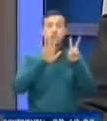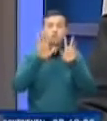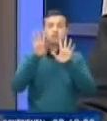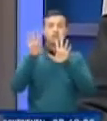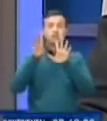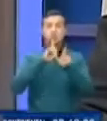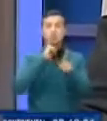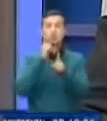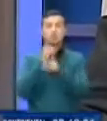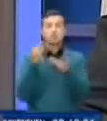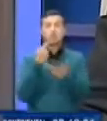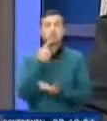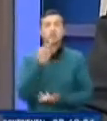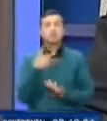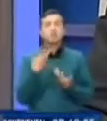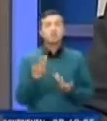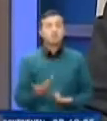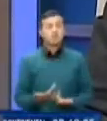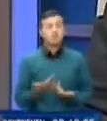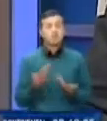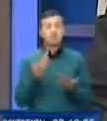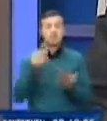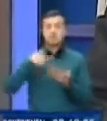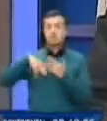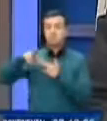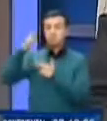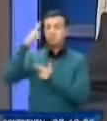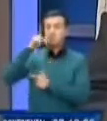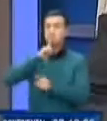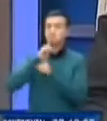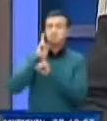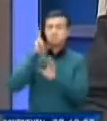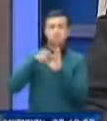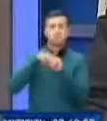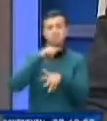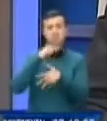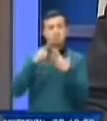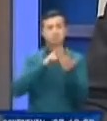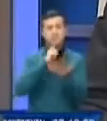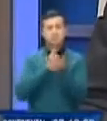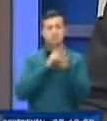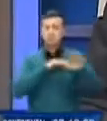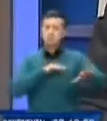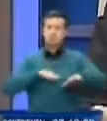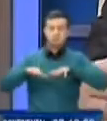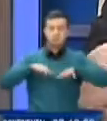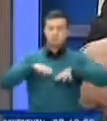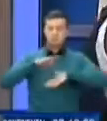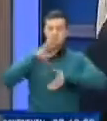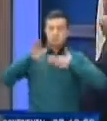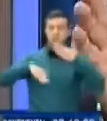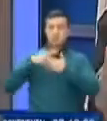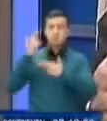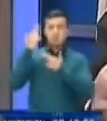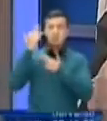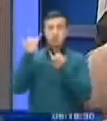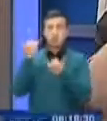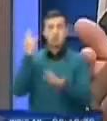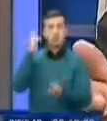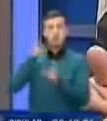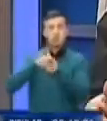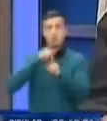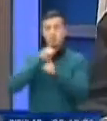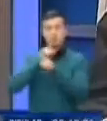pues las fuerzas armadas han participado en absolutamente todas las actividades que hoy día podrían